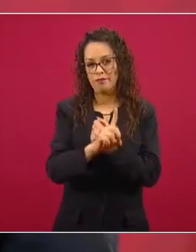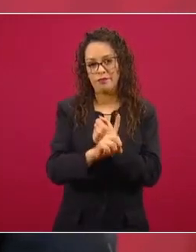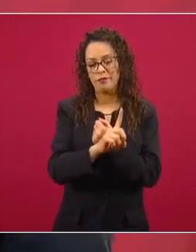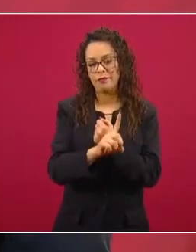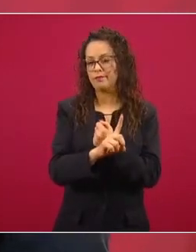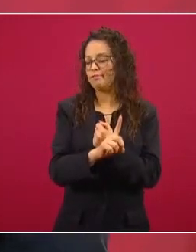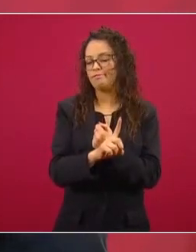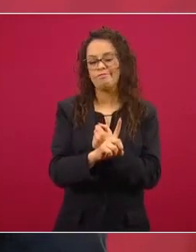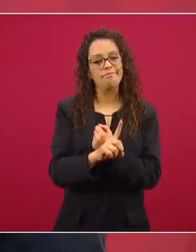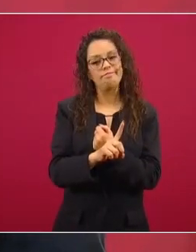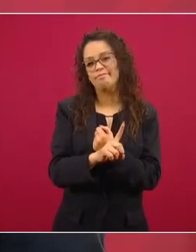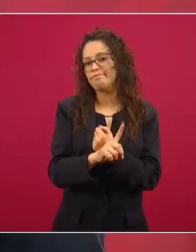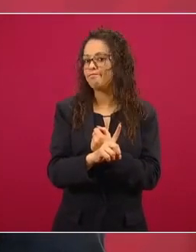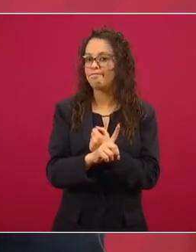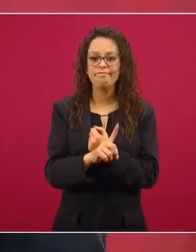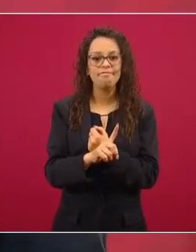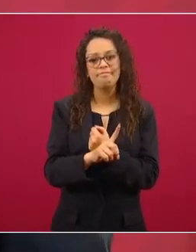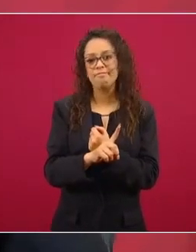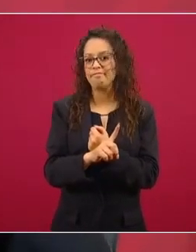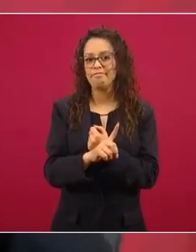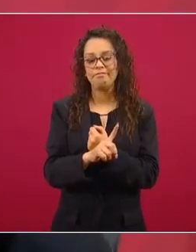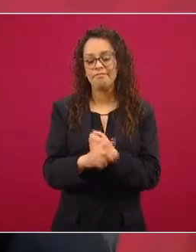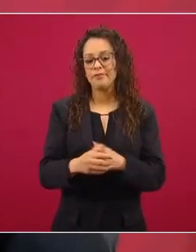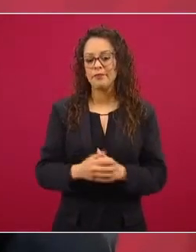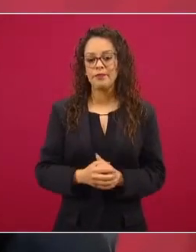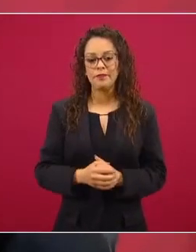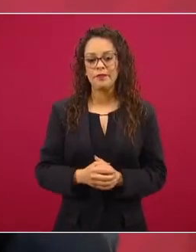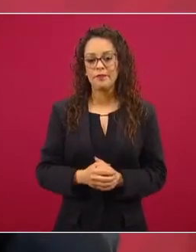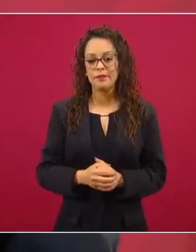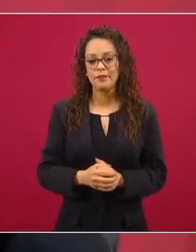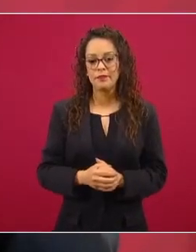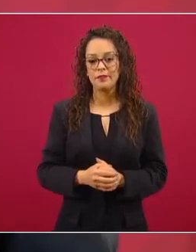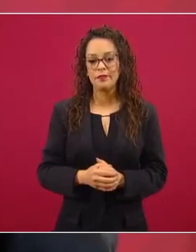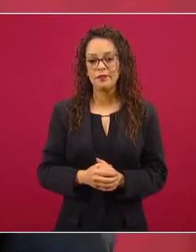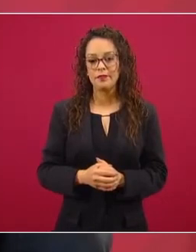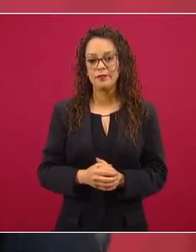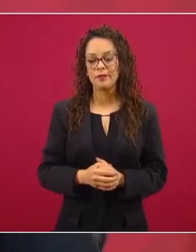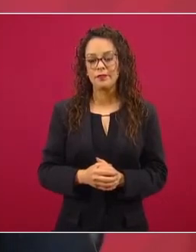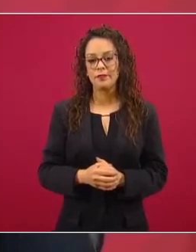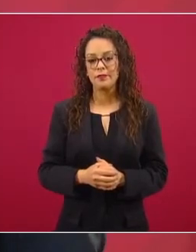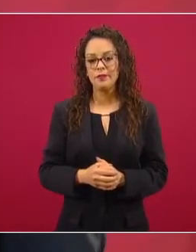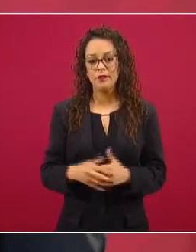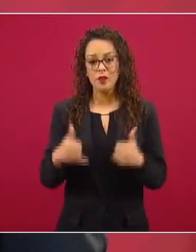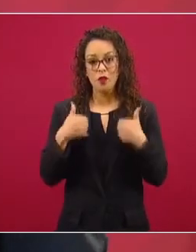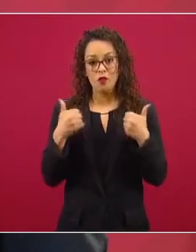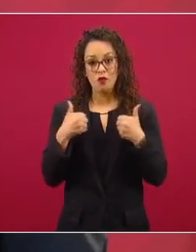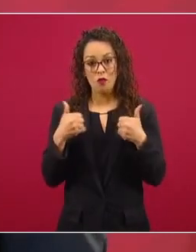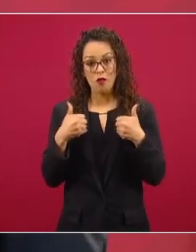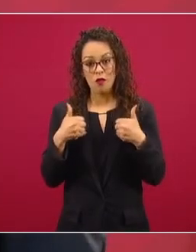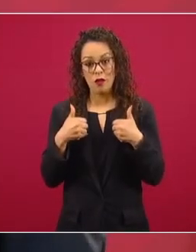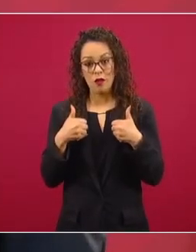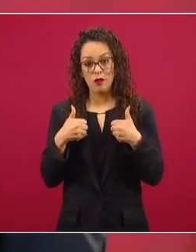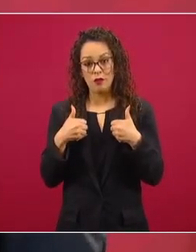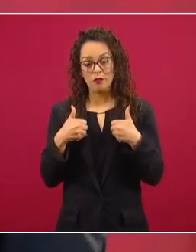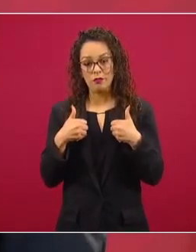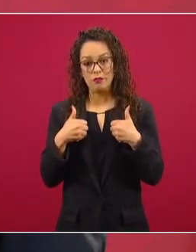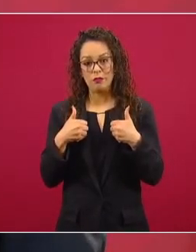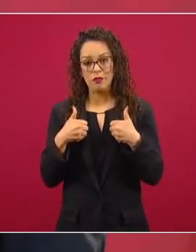actuar, que abandonaban a los jóvenes y luego cuando se echaban a perder,